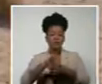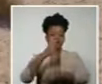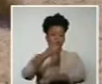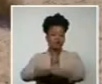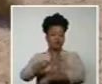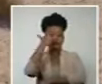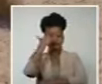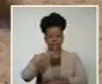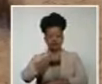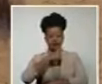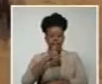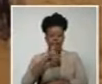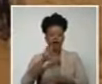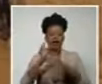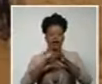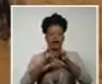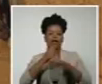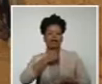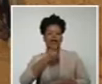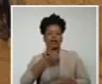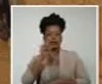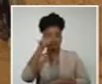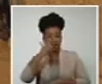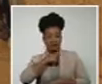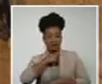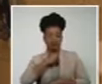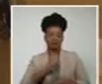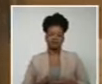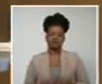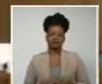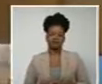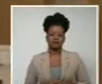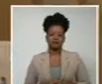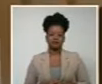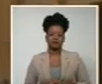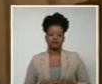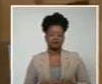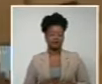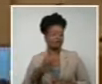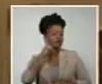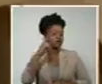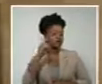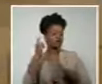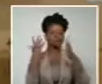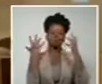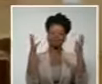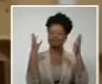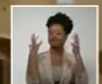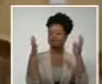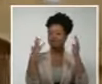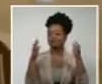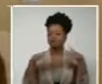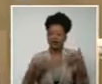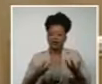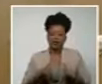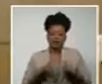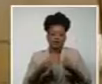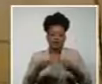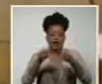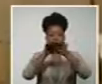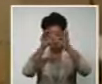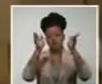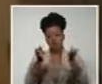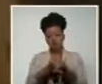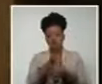Cuando en pleno desierto del Sahara se escuchan estos aplausos dedicados a quienes en cualquier parte del mundo luchan por